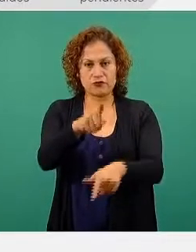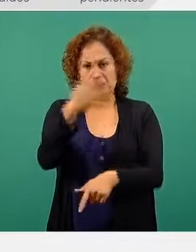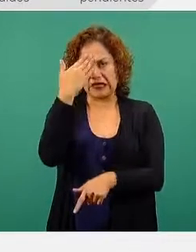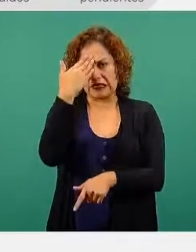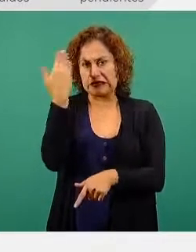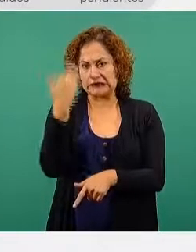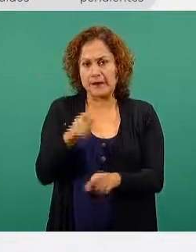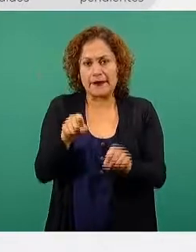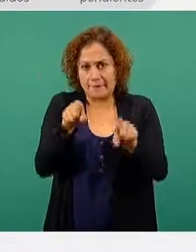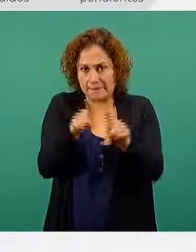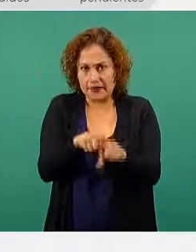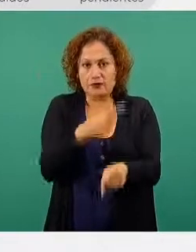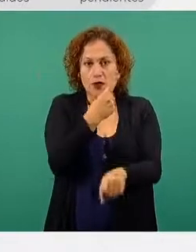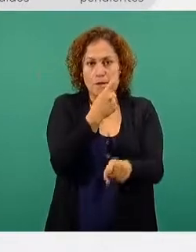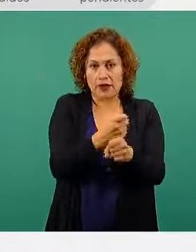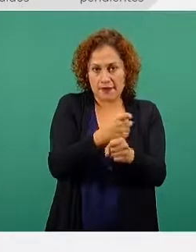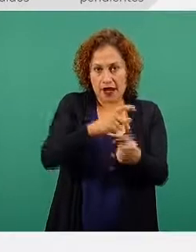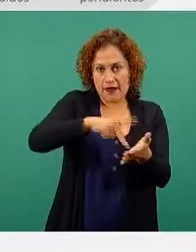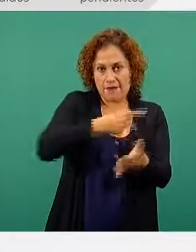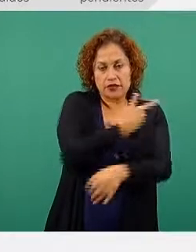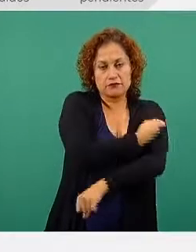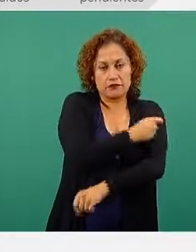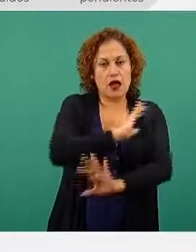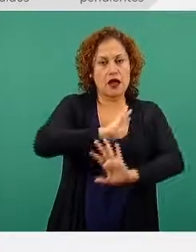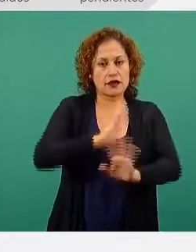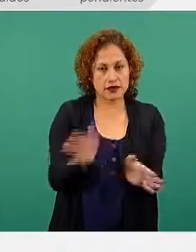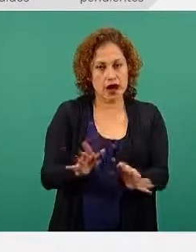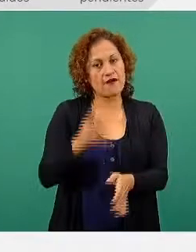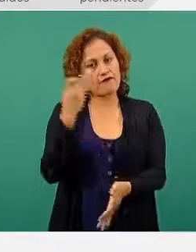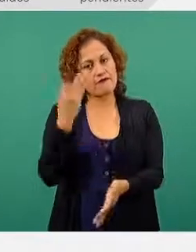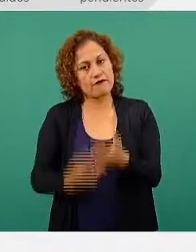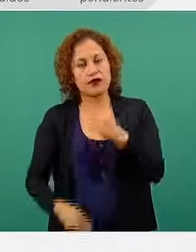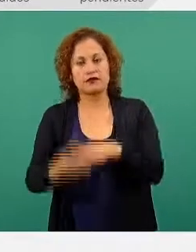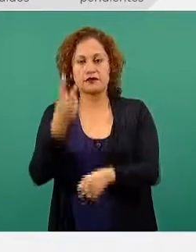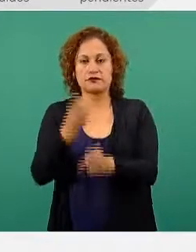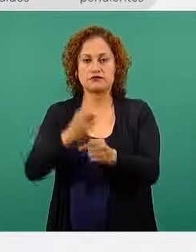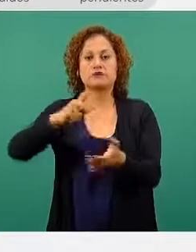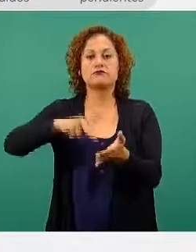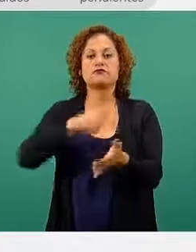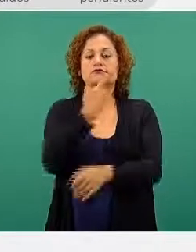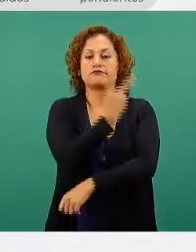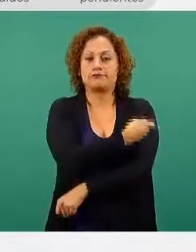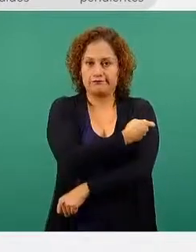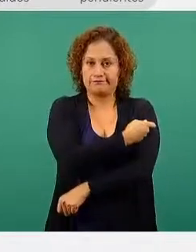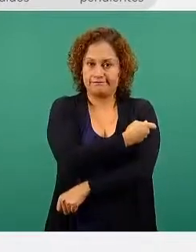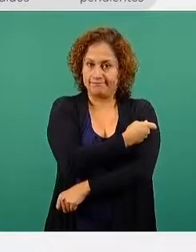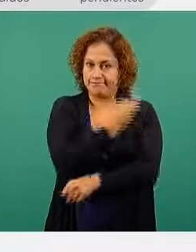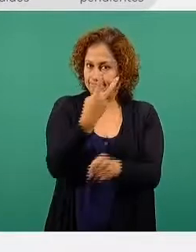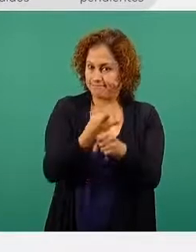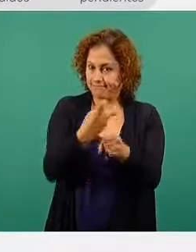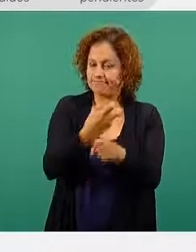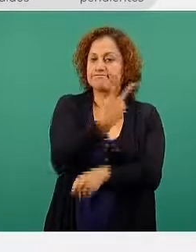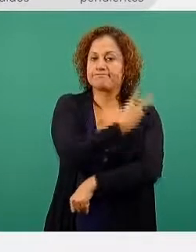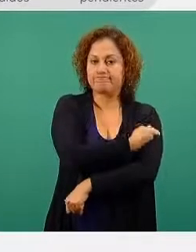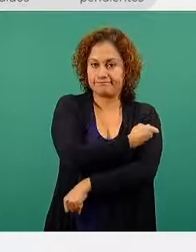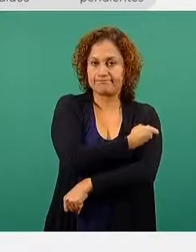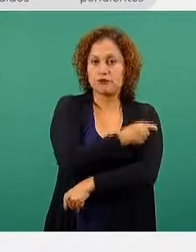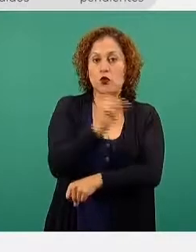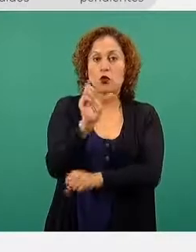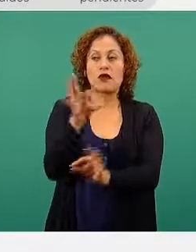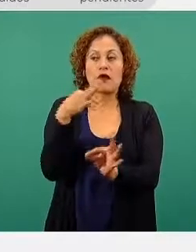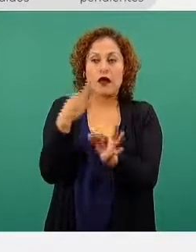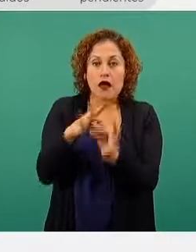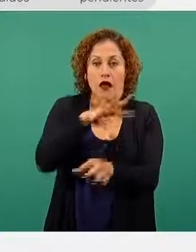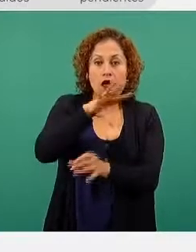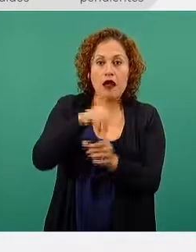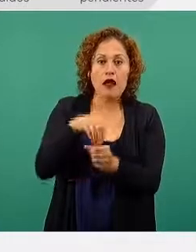Aquí estamos poniendo primera y segunda dosis. Hasta que terminemos las 2 dosis, consideramos que ya está completamente terminado el